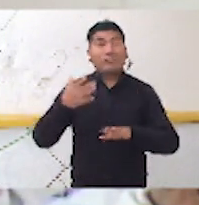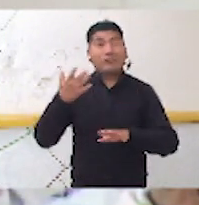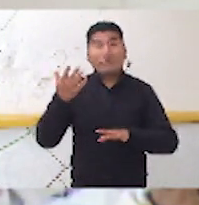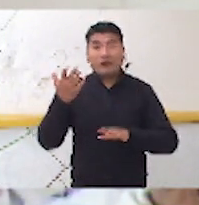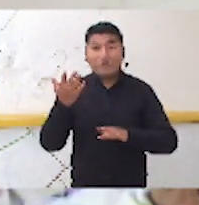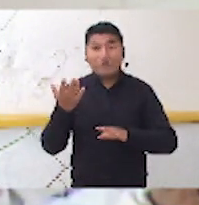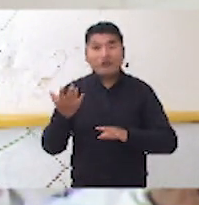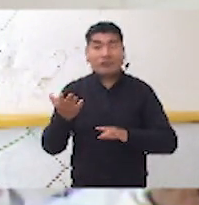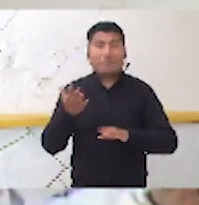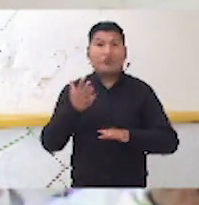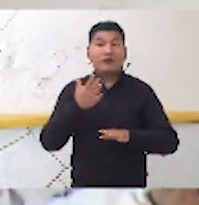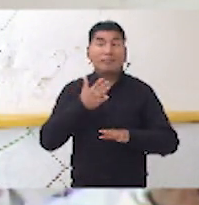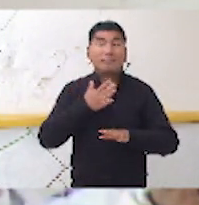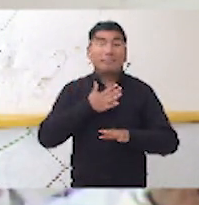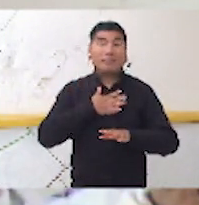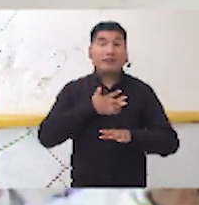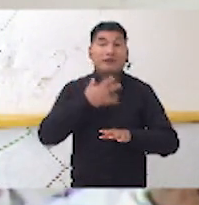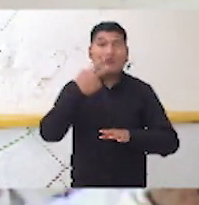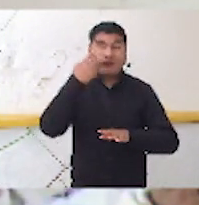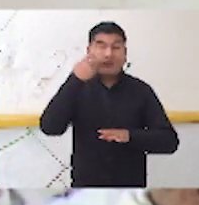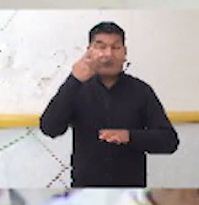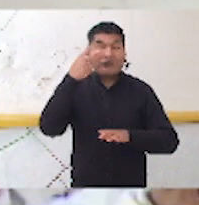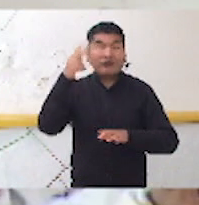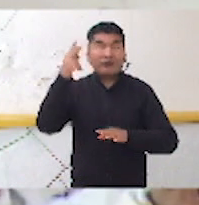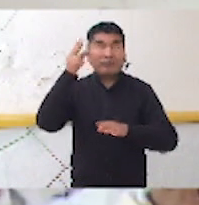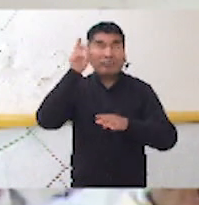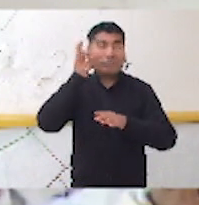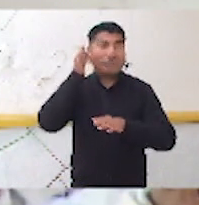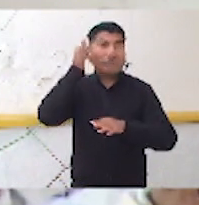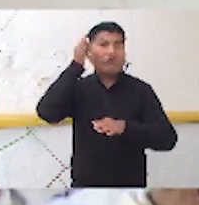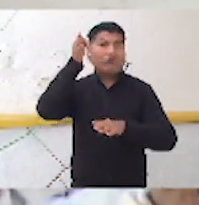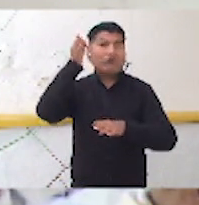Abraham y su futura descendencia.